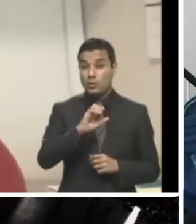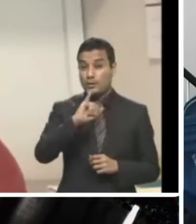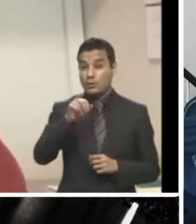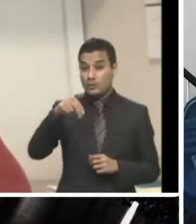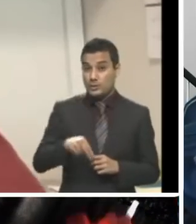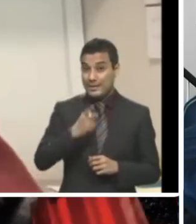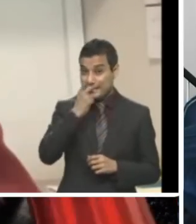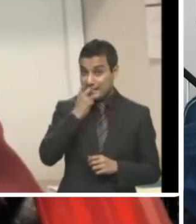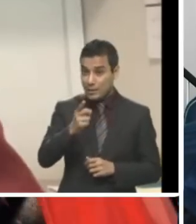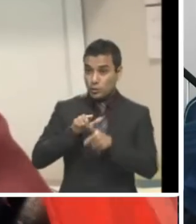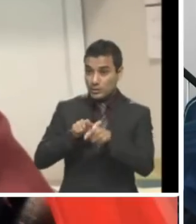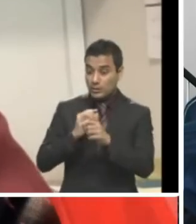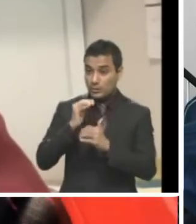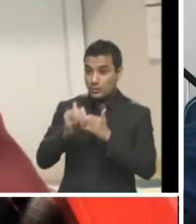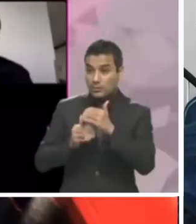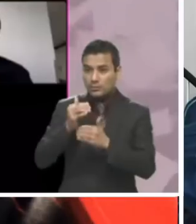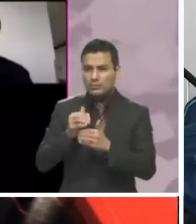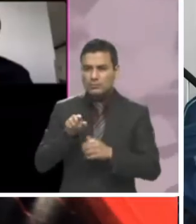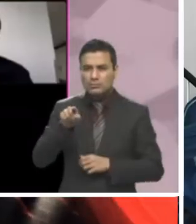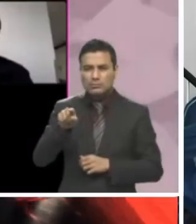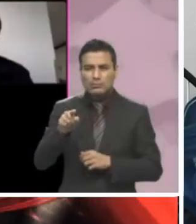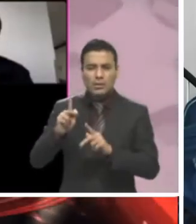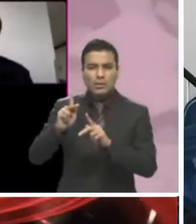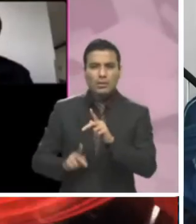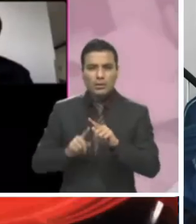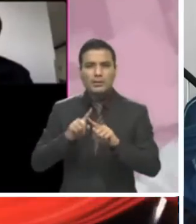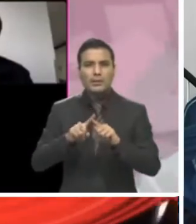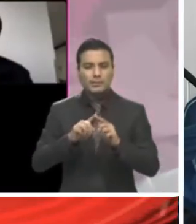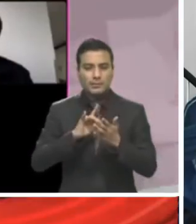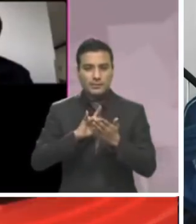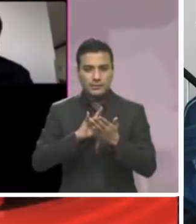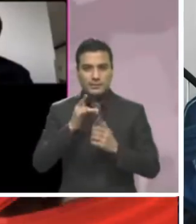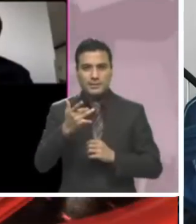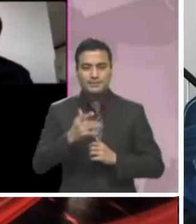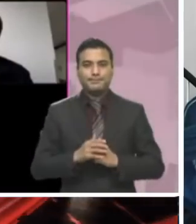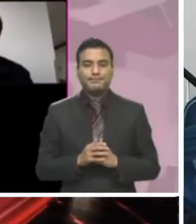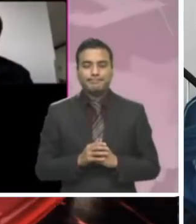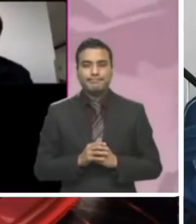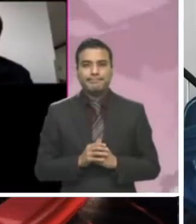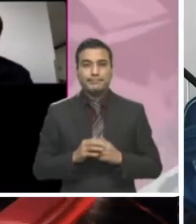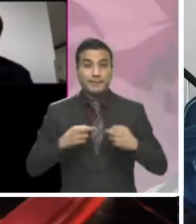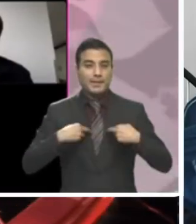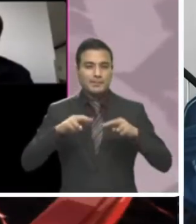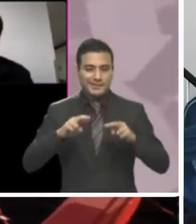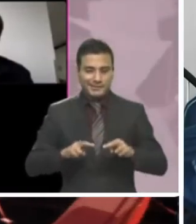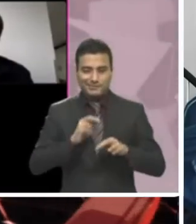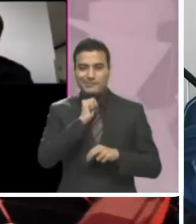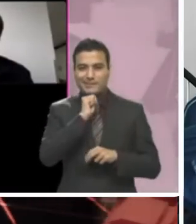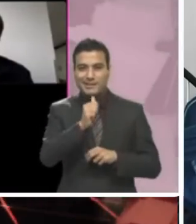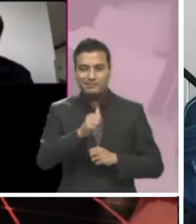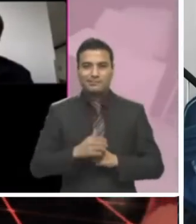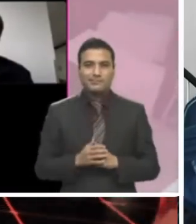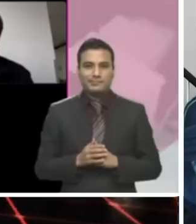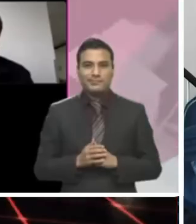justicia la nación muchas gracias consejero presidente de nada señor señor representante primero